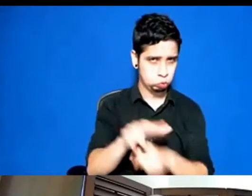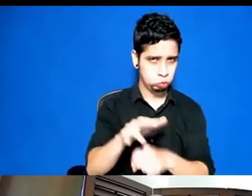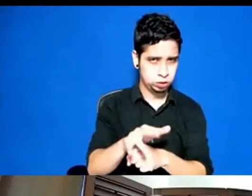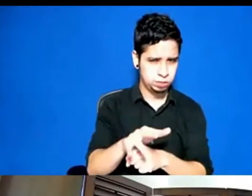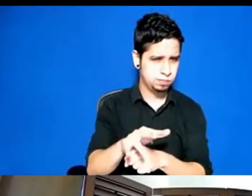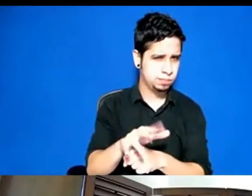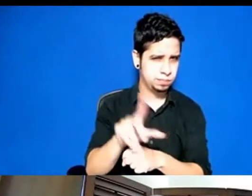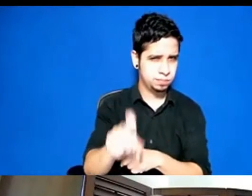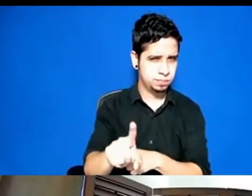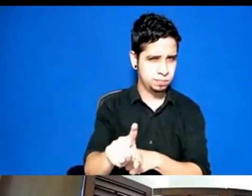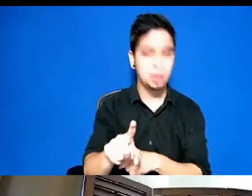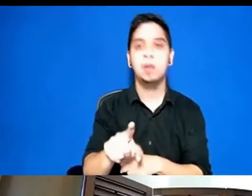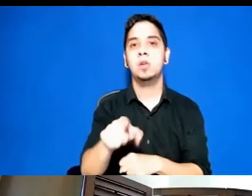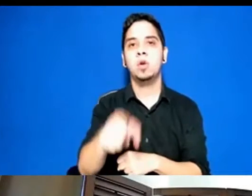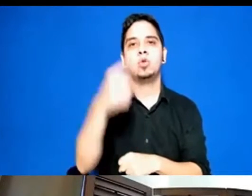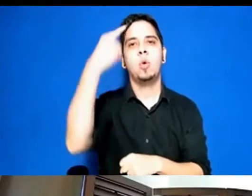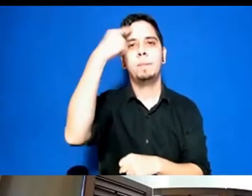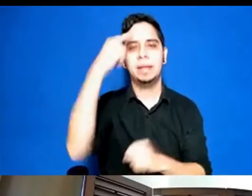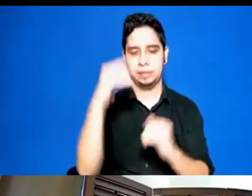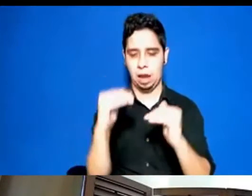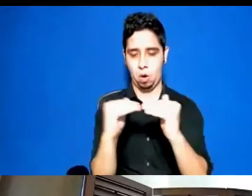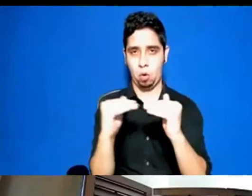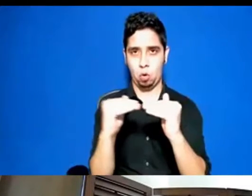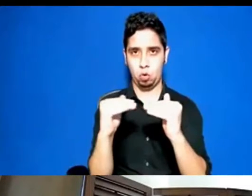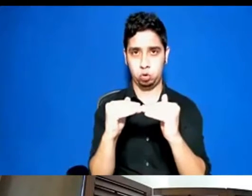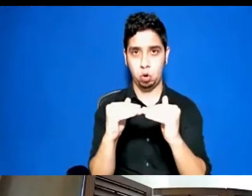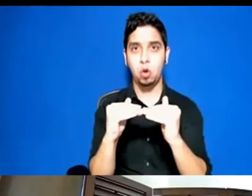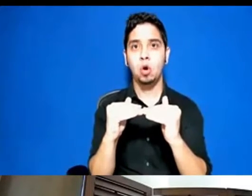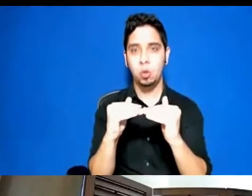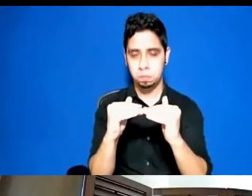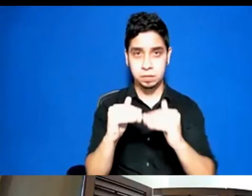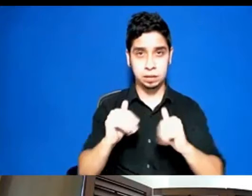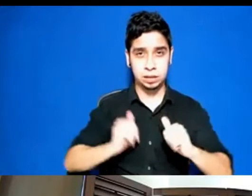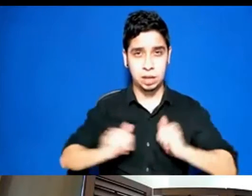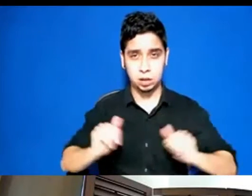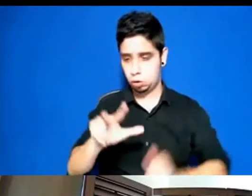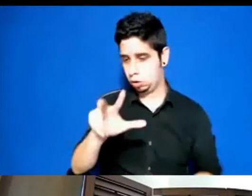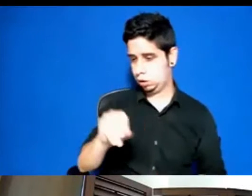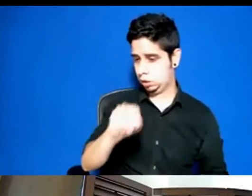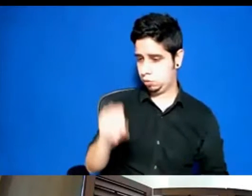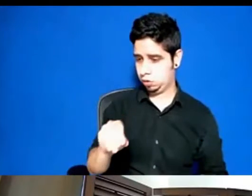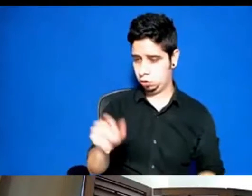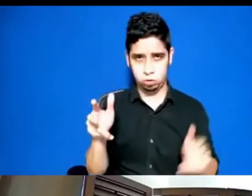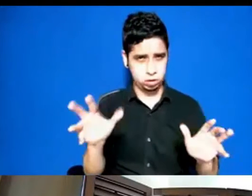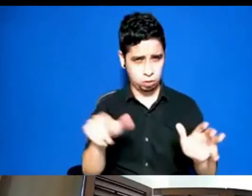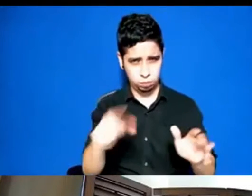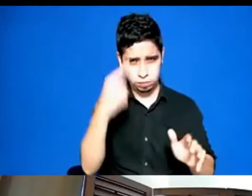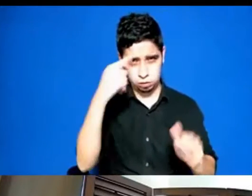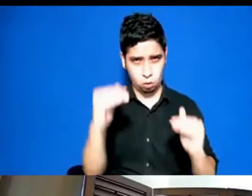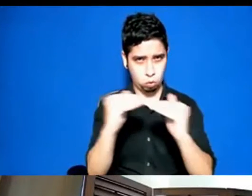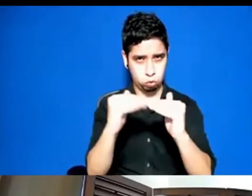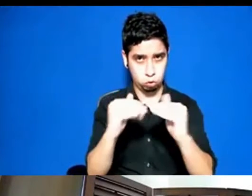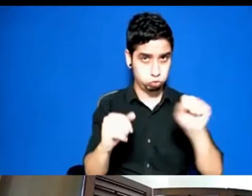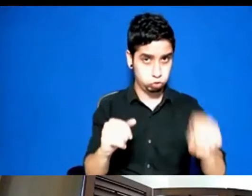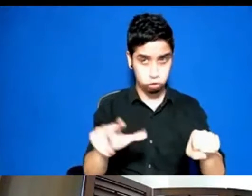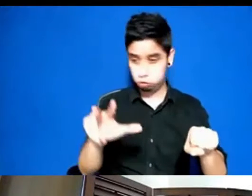¿encuentras justo que se haya abierto solo el 30% para actividades en teatros y lugares afines? ¿Sí?